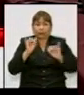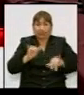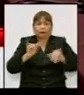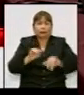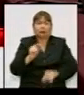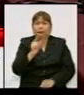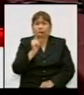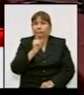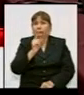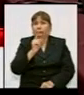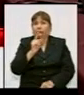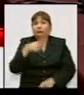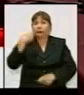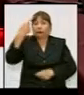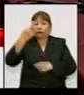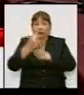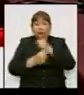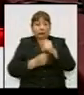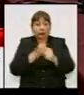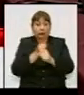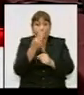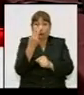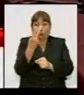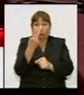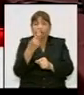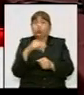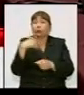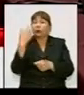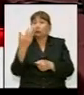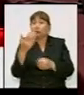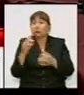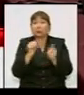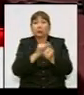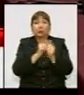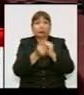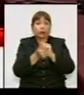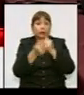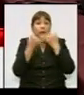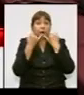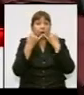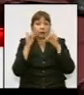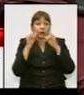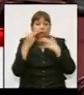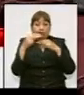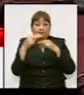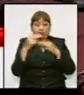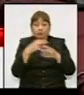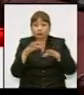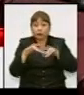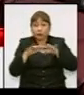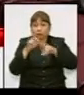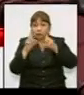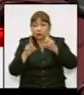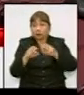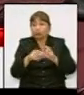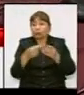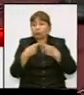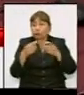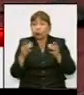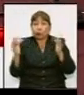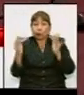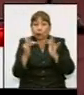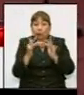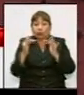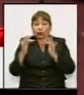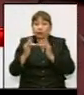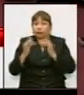porque dentro de 2 años o dentro de 1 año, alguno de esos que no era informático, ahora sí va a ser informático. Y necesitamos establecer estos vínculos, estas